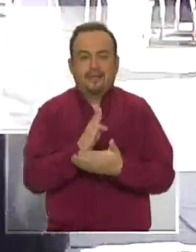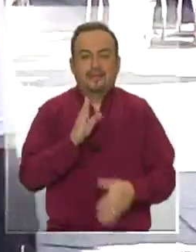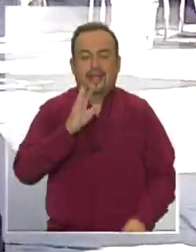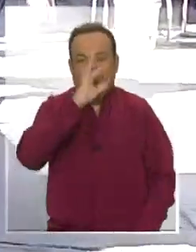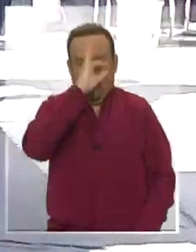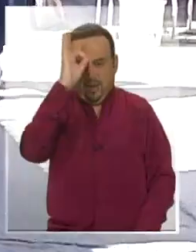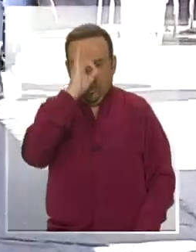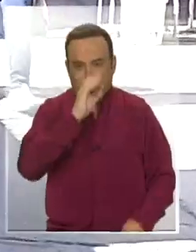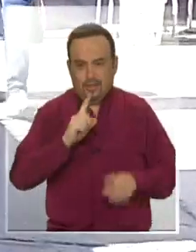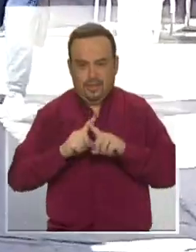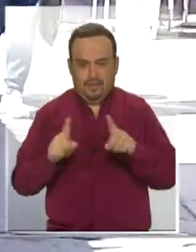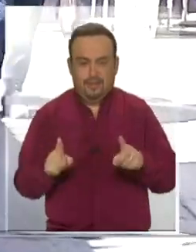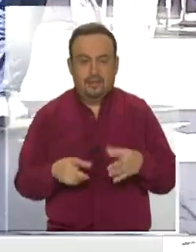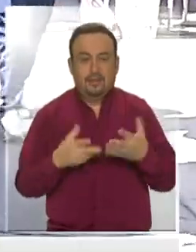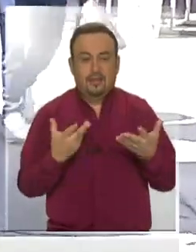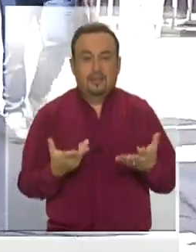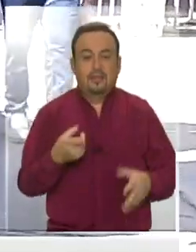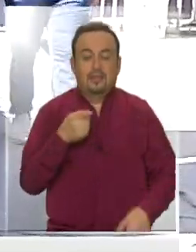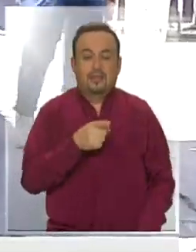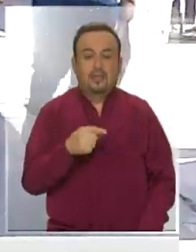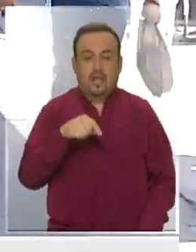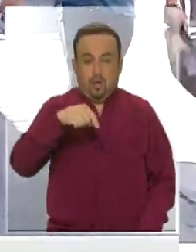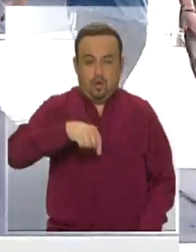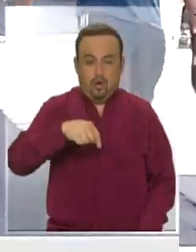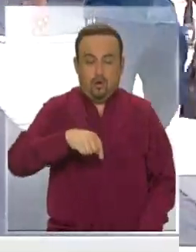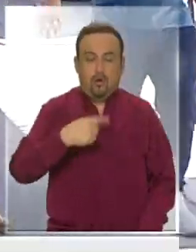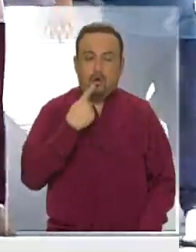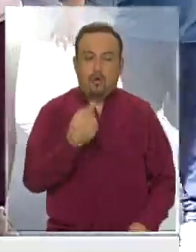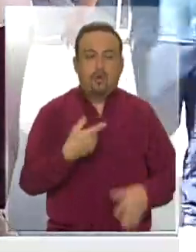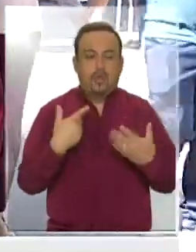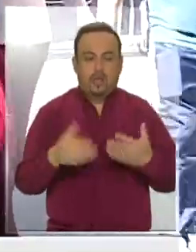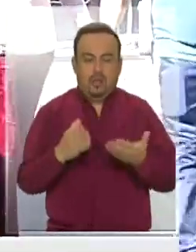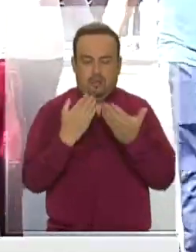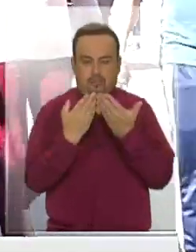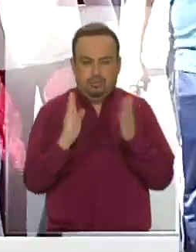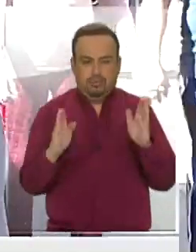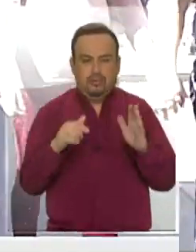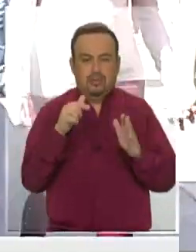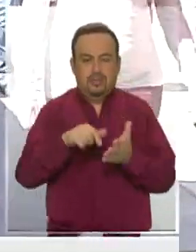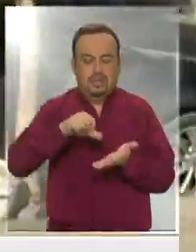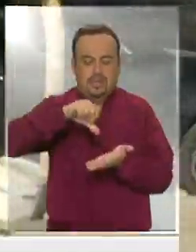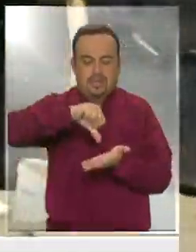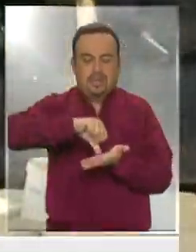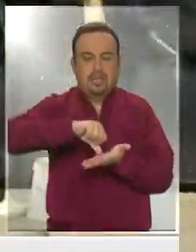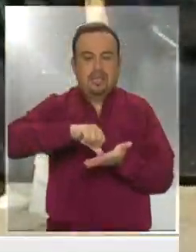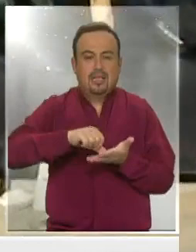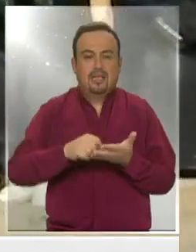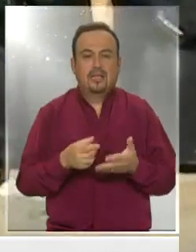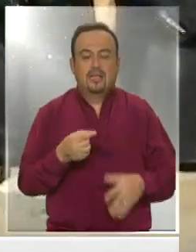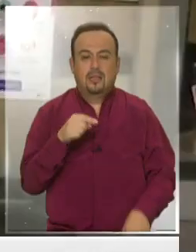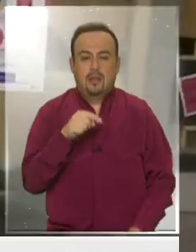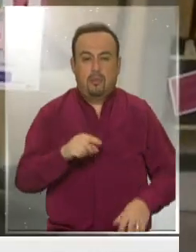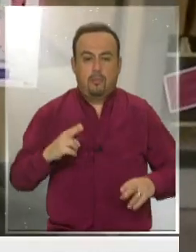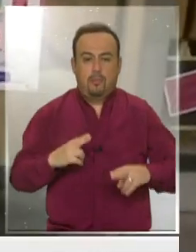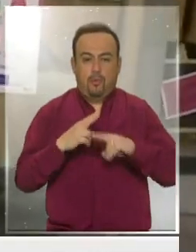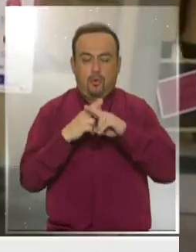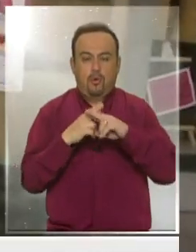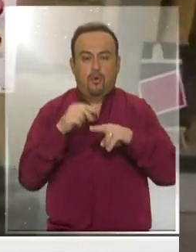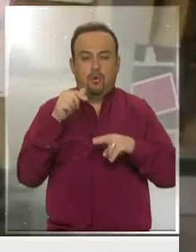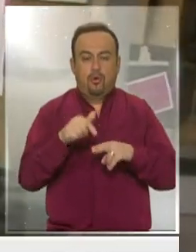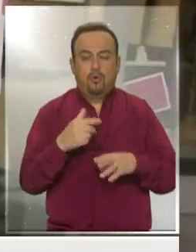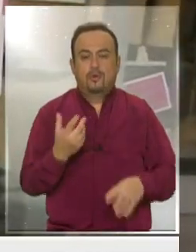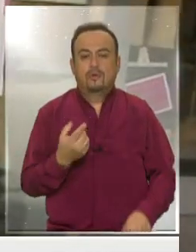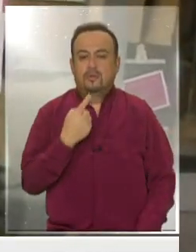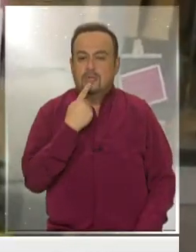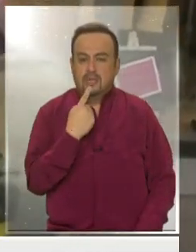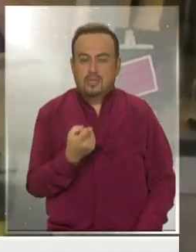para otros no, pero lo cierto es que finalmente el día de hoy se abrió la puerta del primer local comercial, entonces el mall de Patronato,